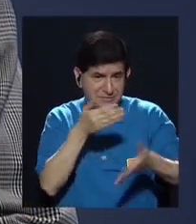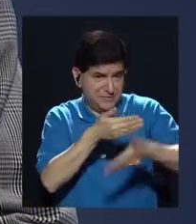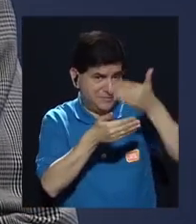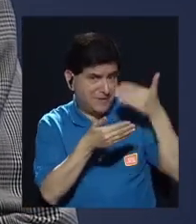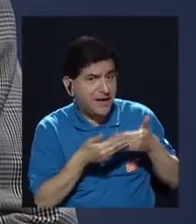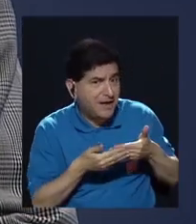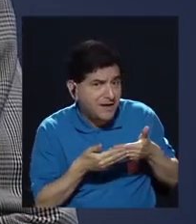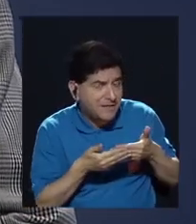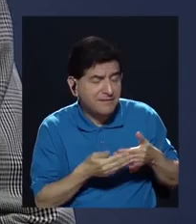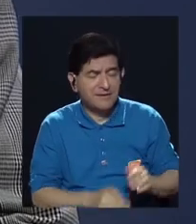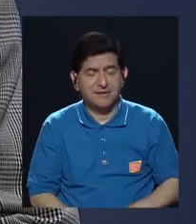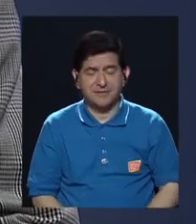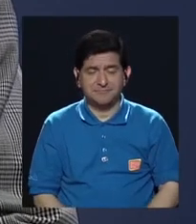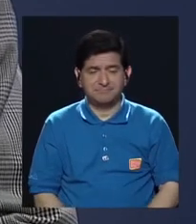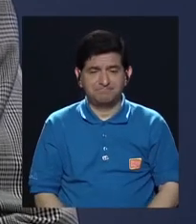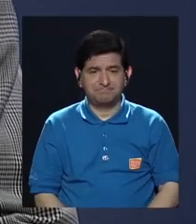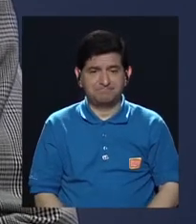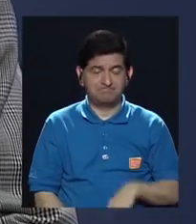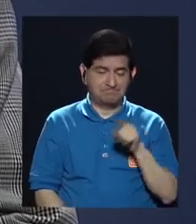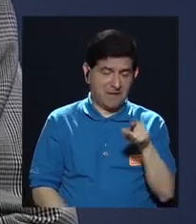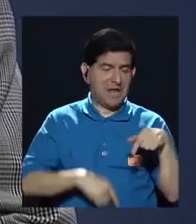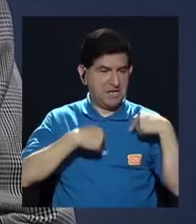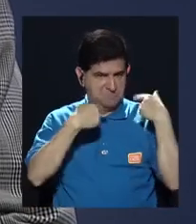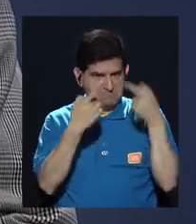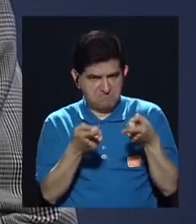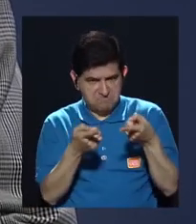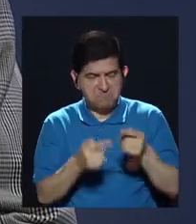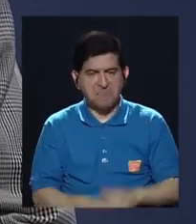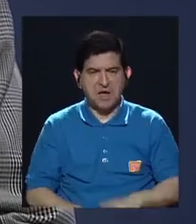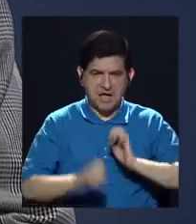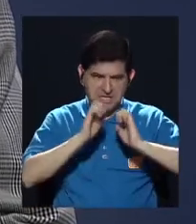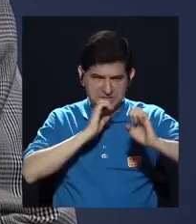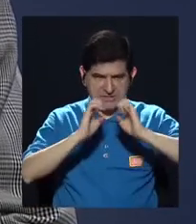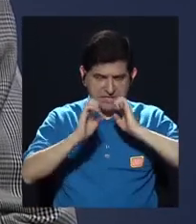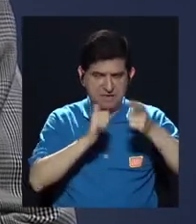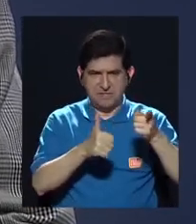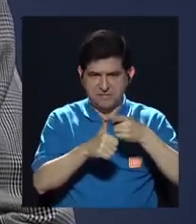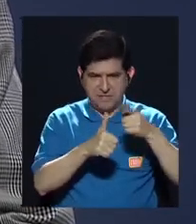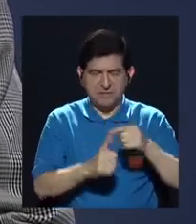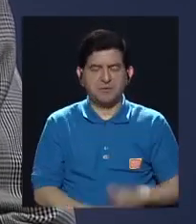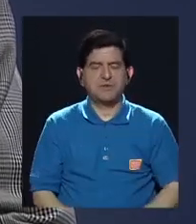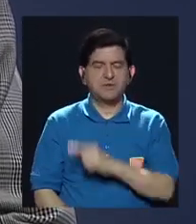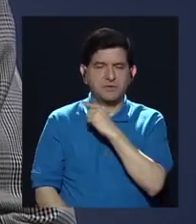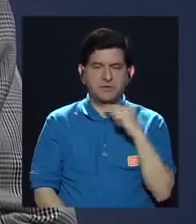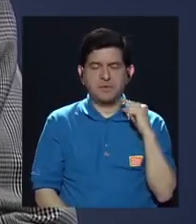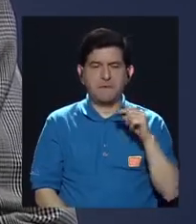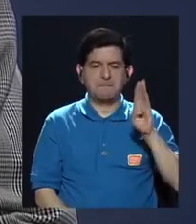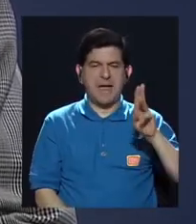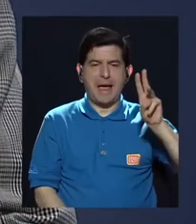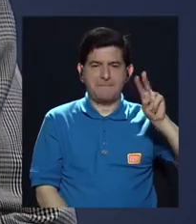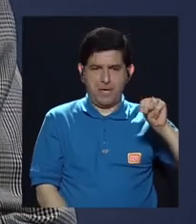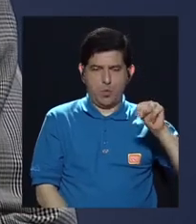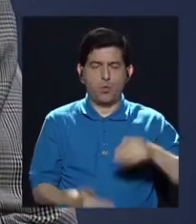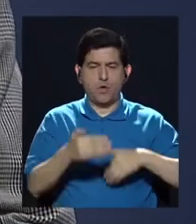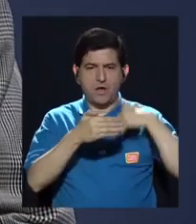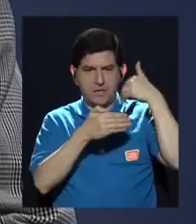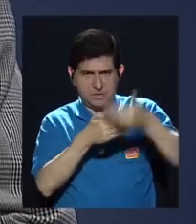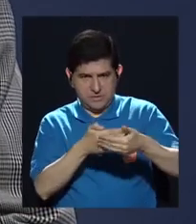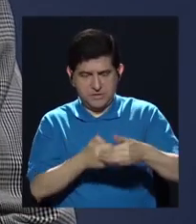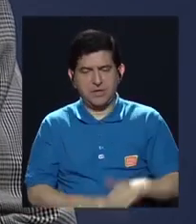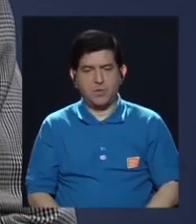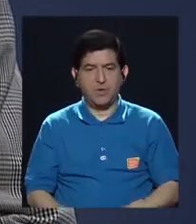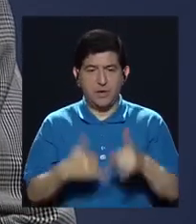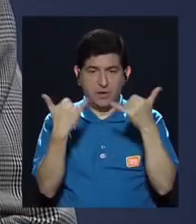que él va y se entrevista primero con el padre Núñez y después